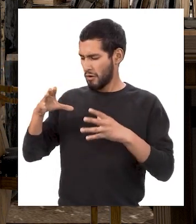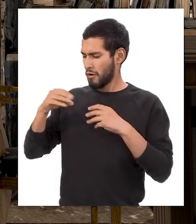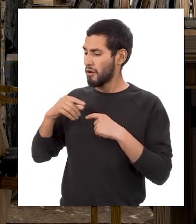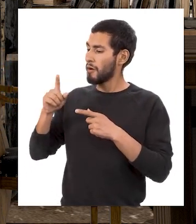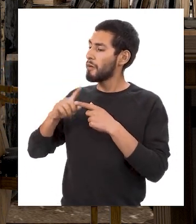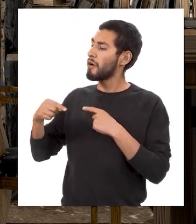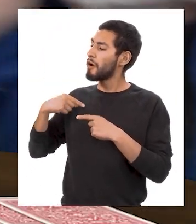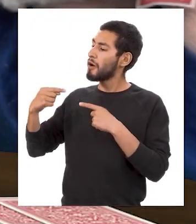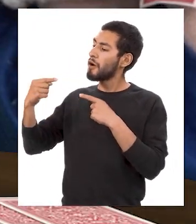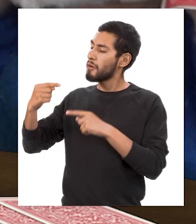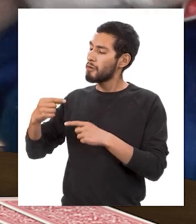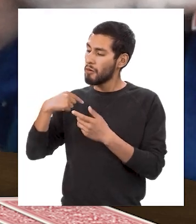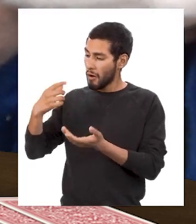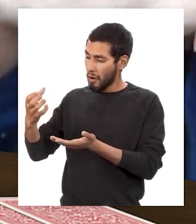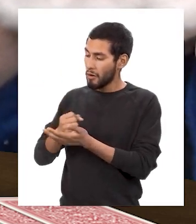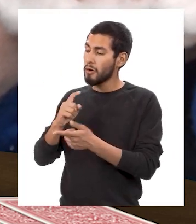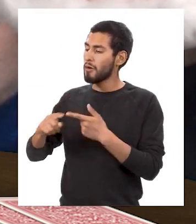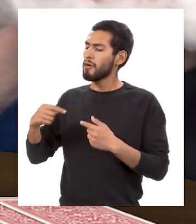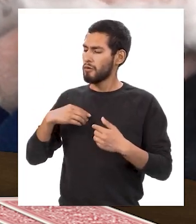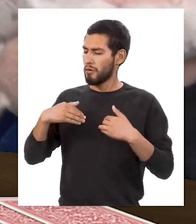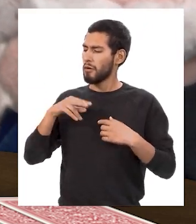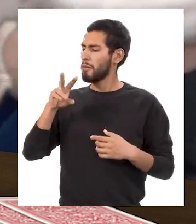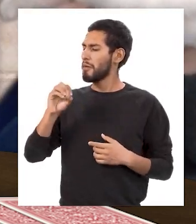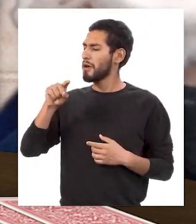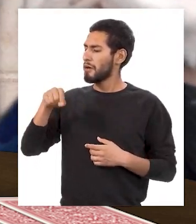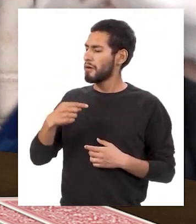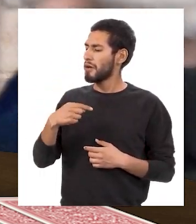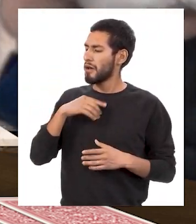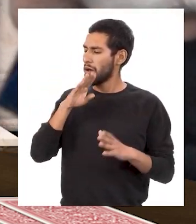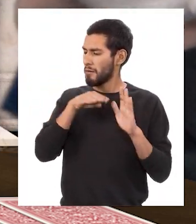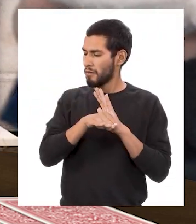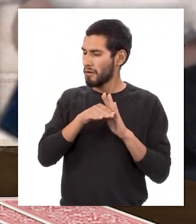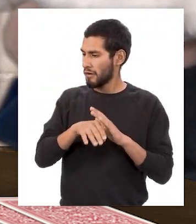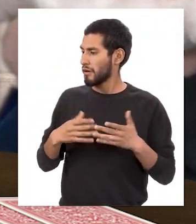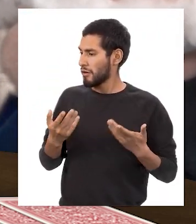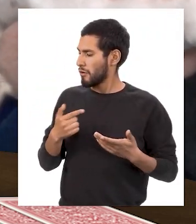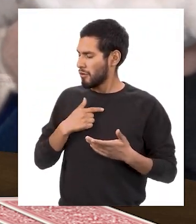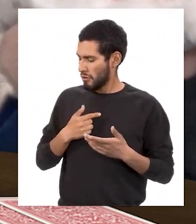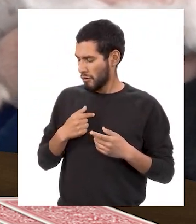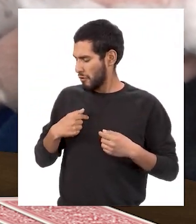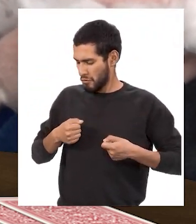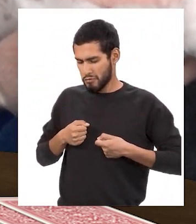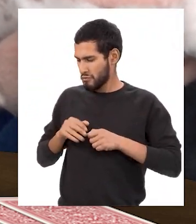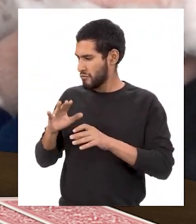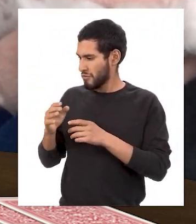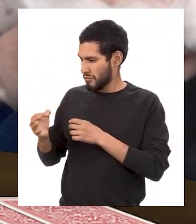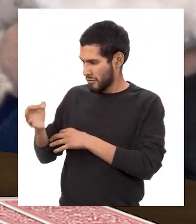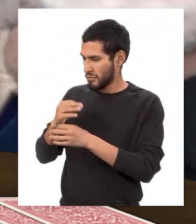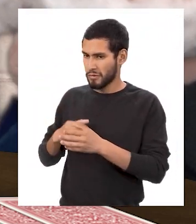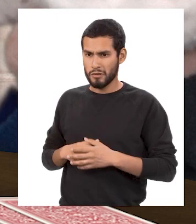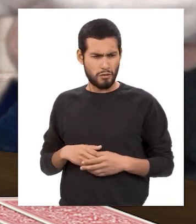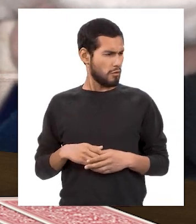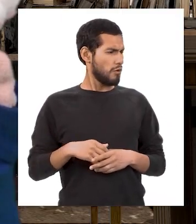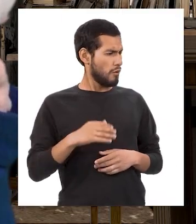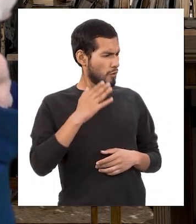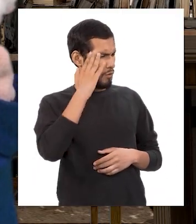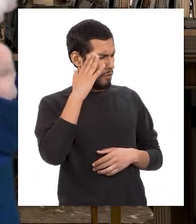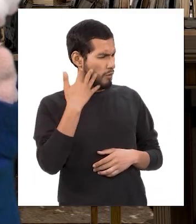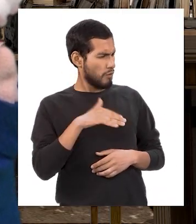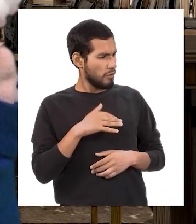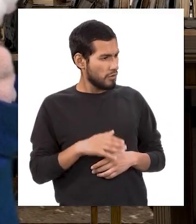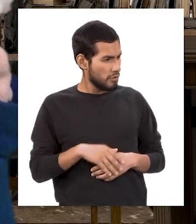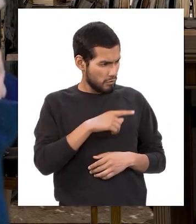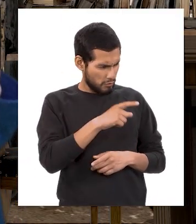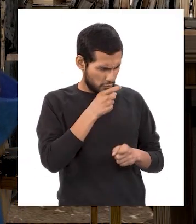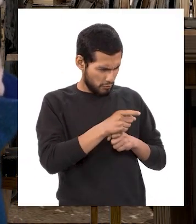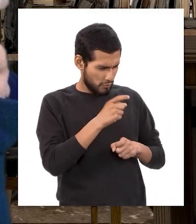4.000 libras. Aceptado. Pero he de decirles, caballeros, que tengo 20.000 libras en el banco. de buena gana las arriesgaría. Pero eso